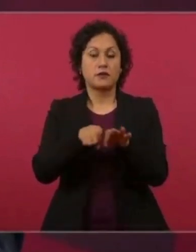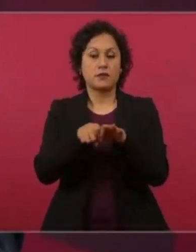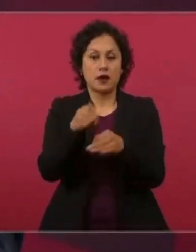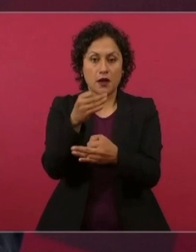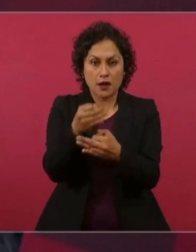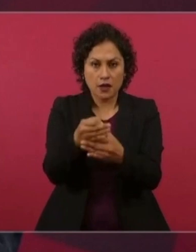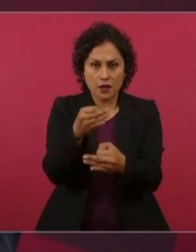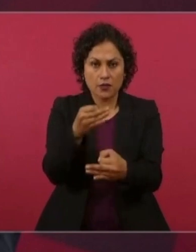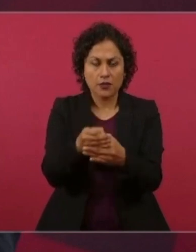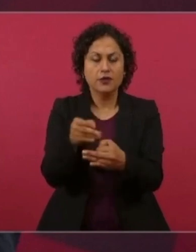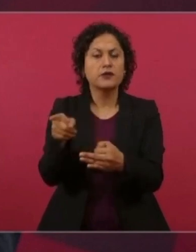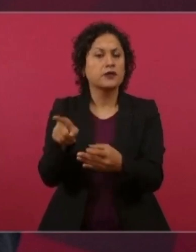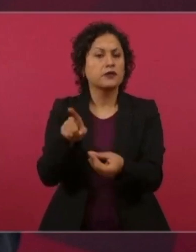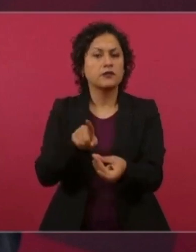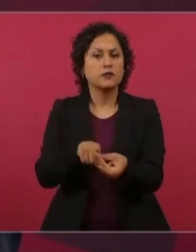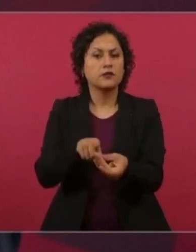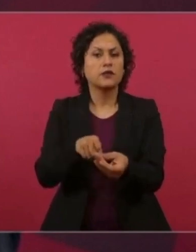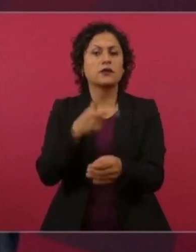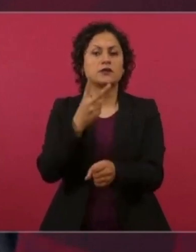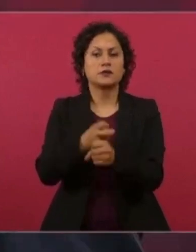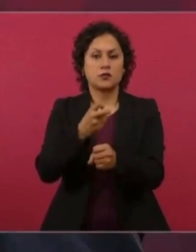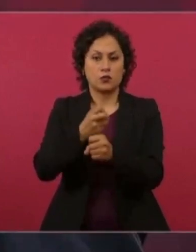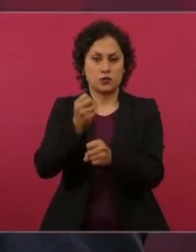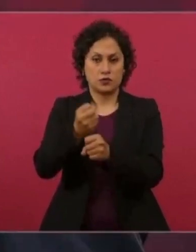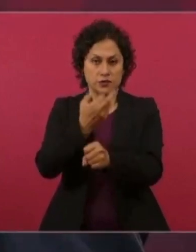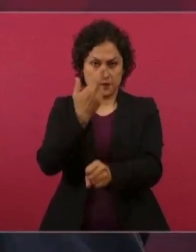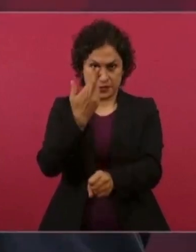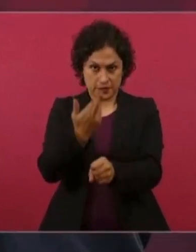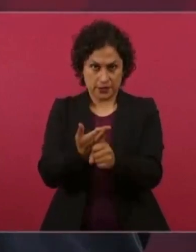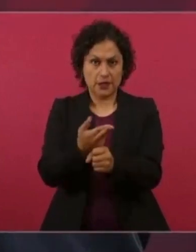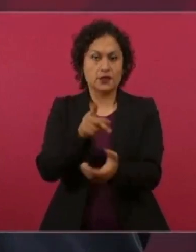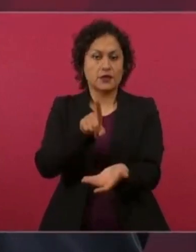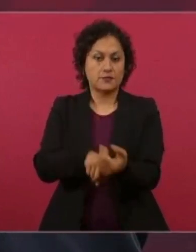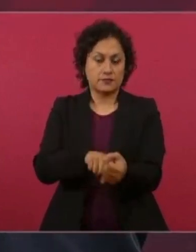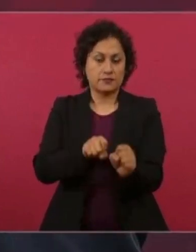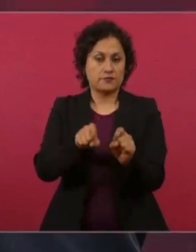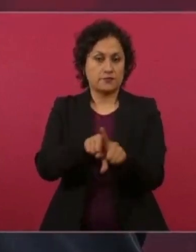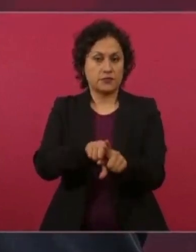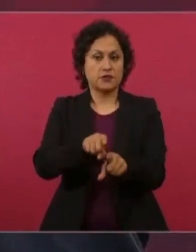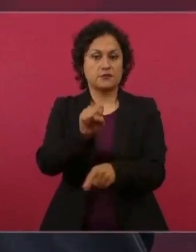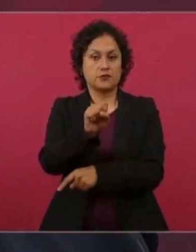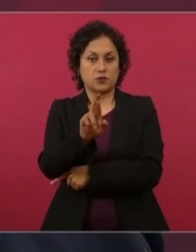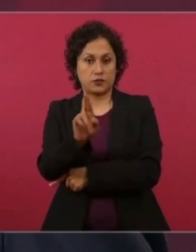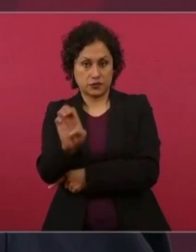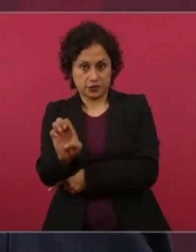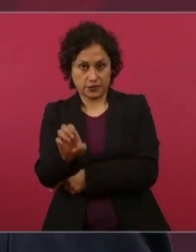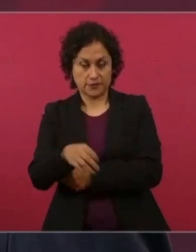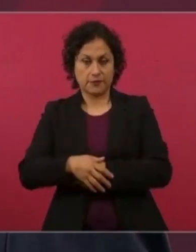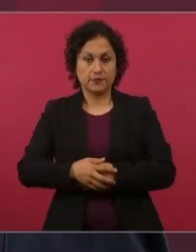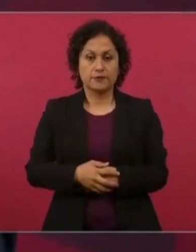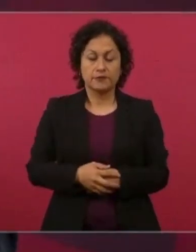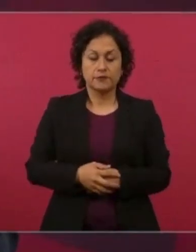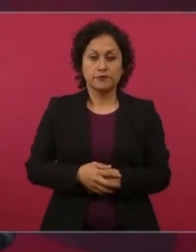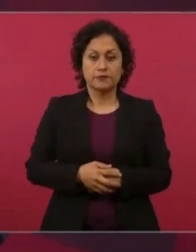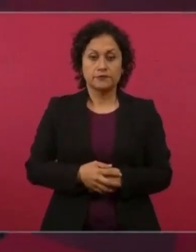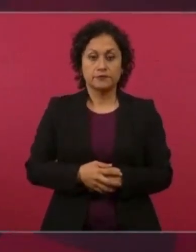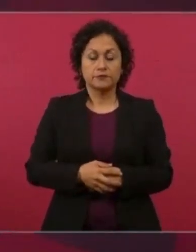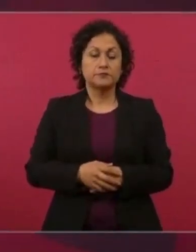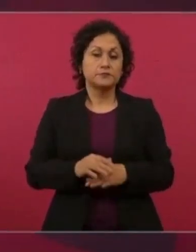como subsecretaria de la Secretaría de Relaciones Exteriores. Y